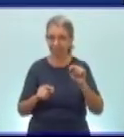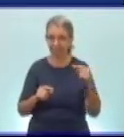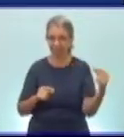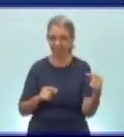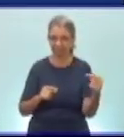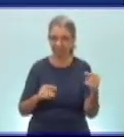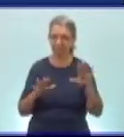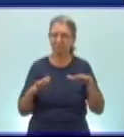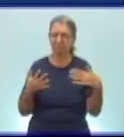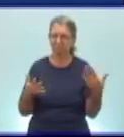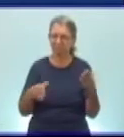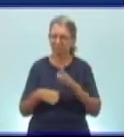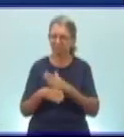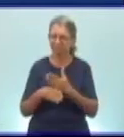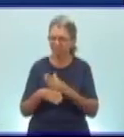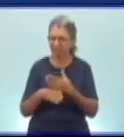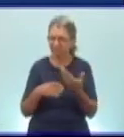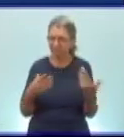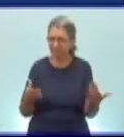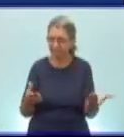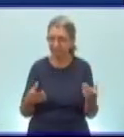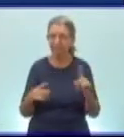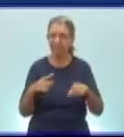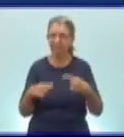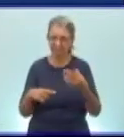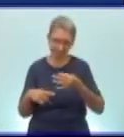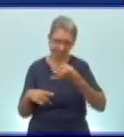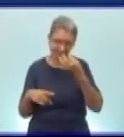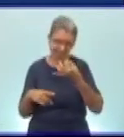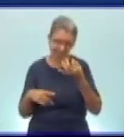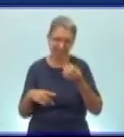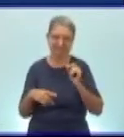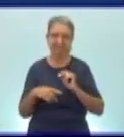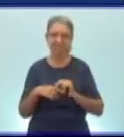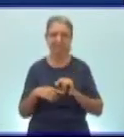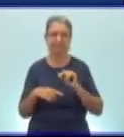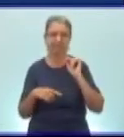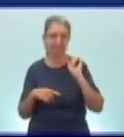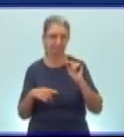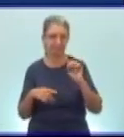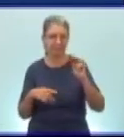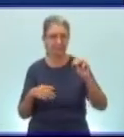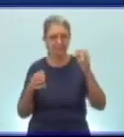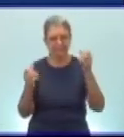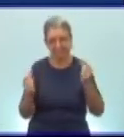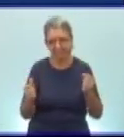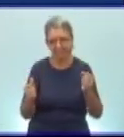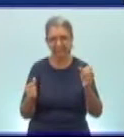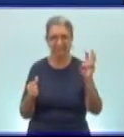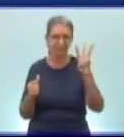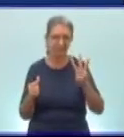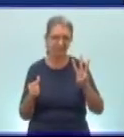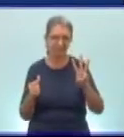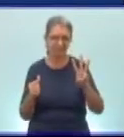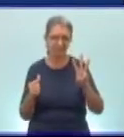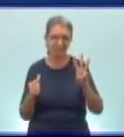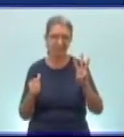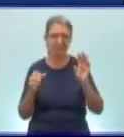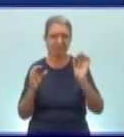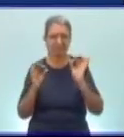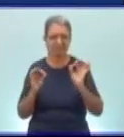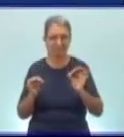físico en esta expresión. Ahorita la vamos a estar comentando. Si en esta expresión tanto la masa como la frecuencia cíclica permanecen